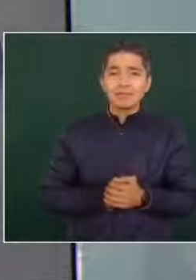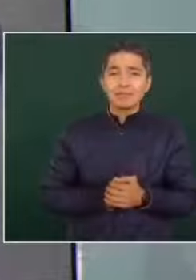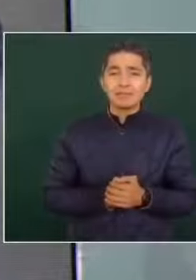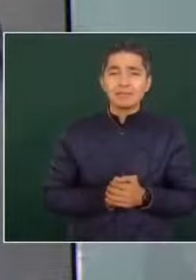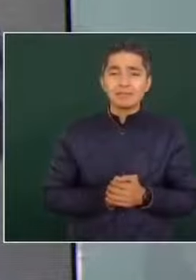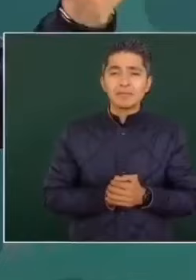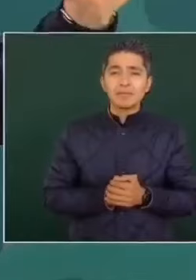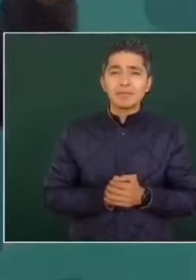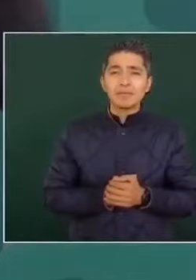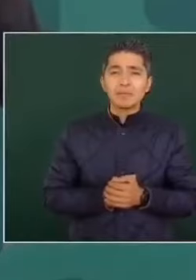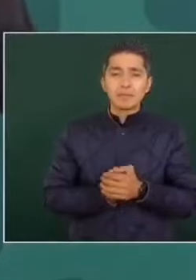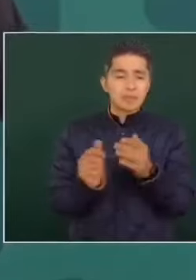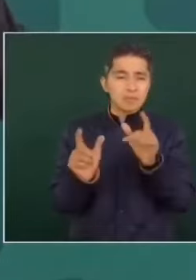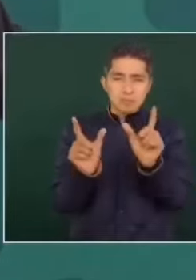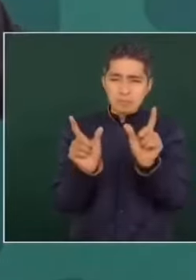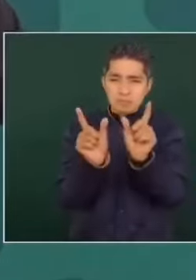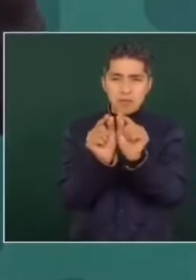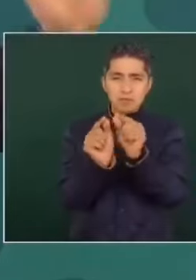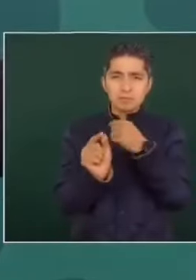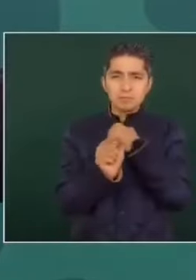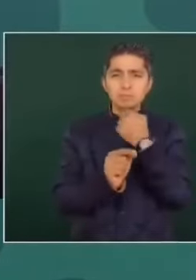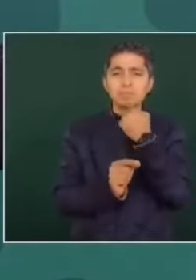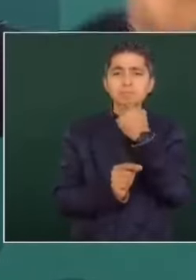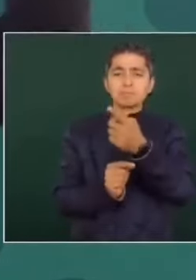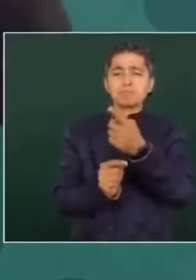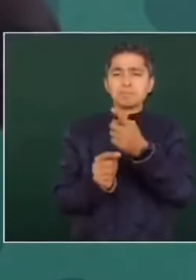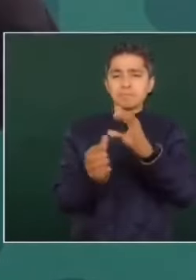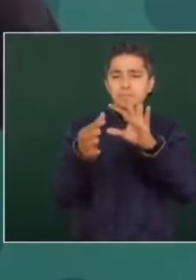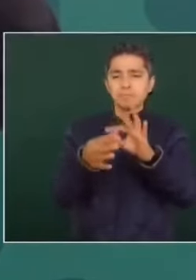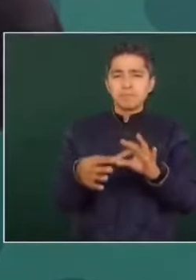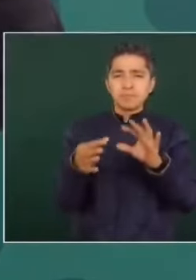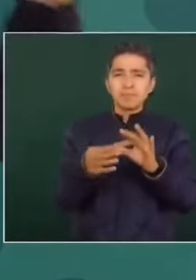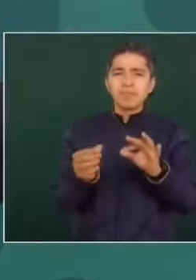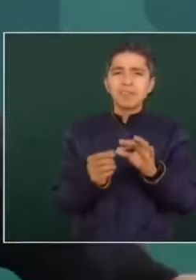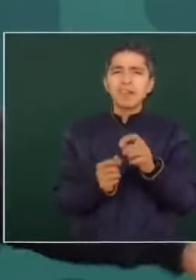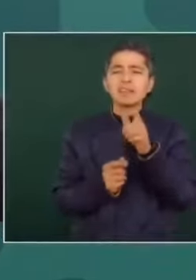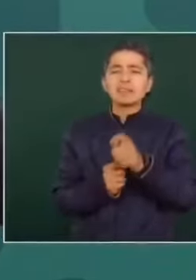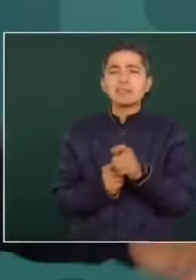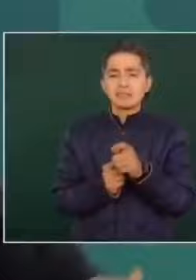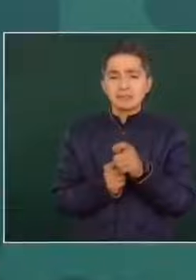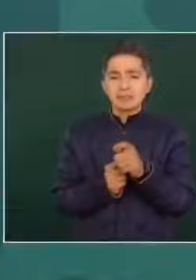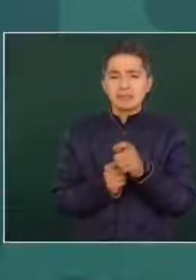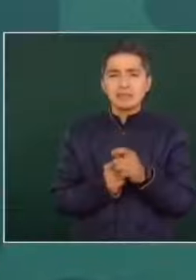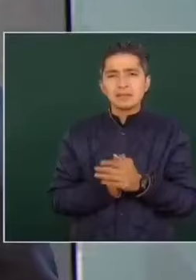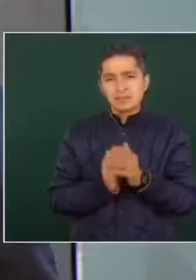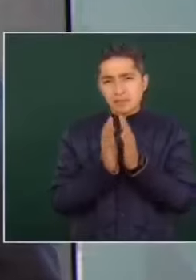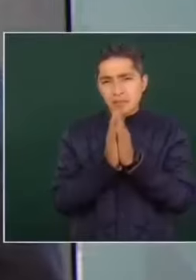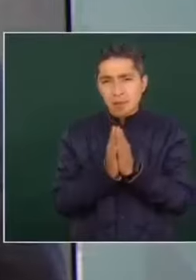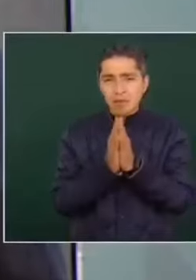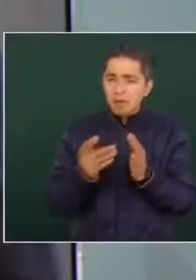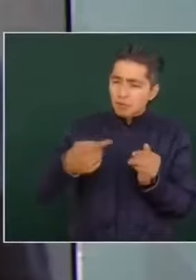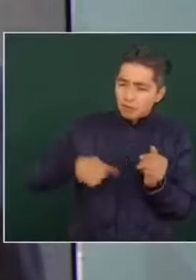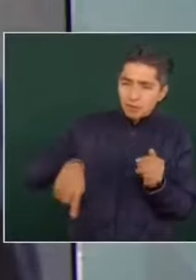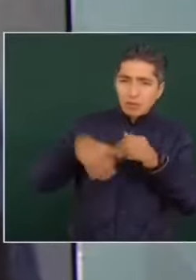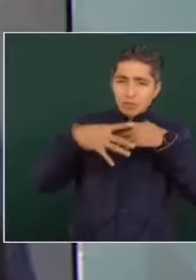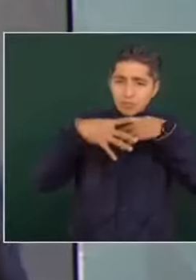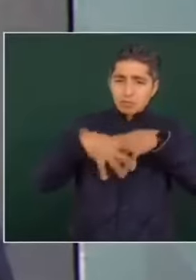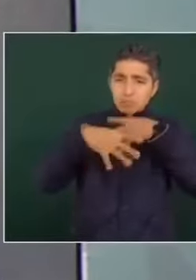Nada más decir que se procure protestar,